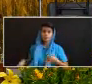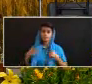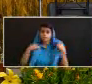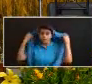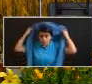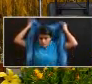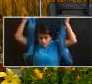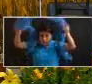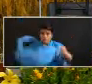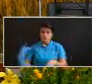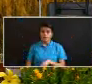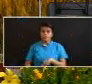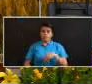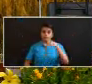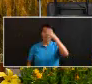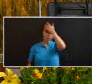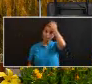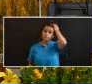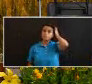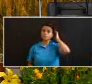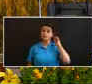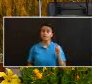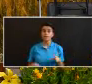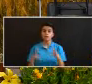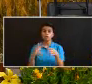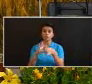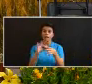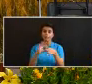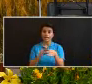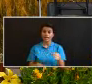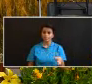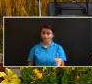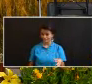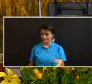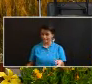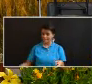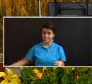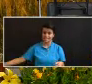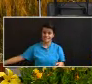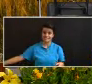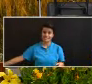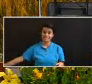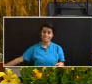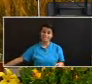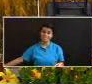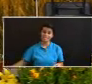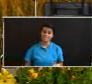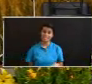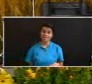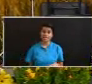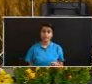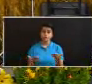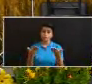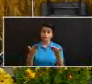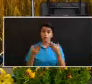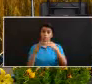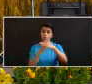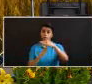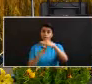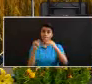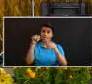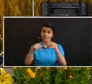Hemos estado hablando durante todo este día acerca de la mesa de Jesús. Tomamos como base este